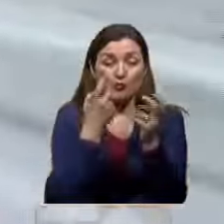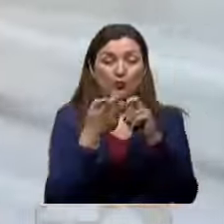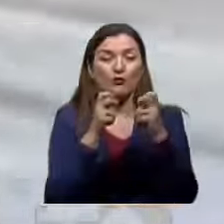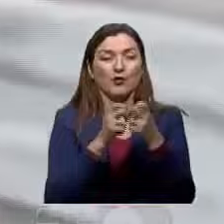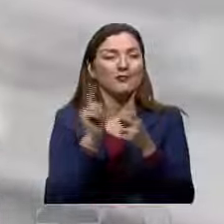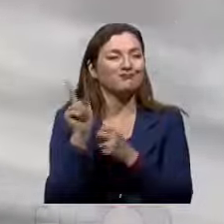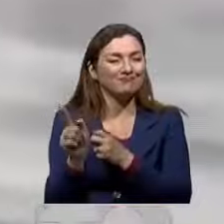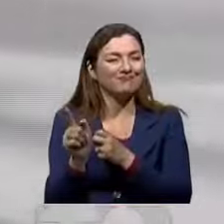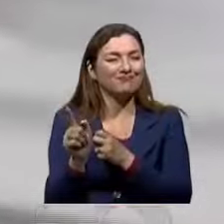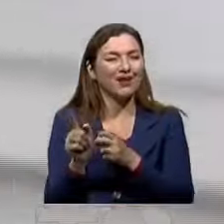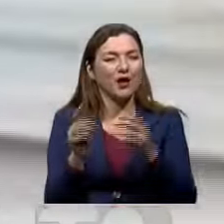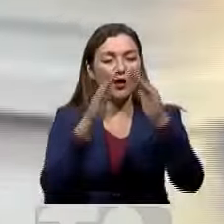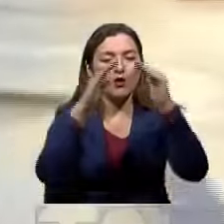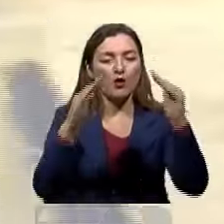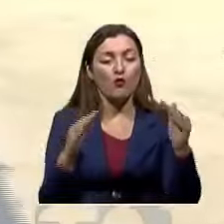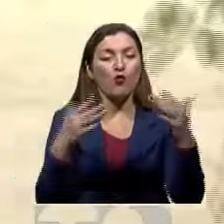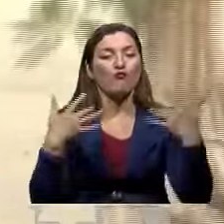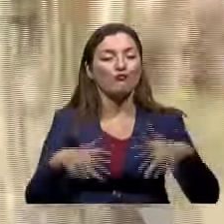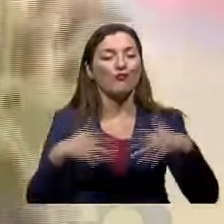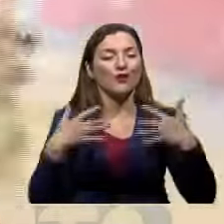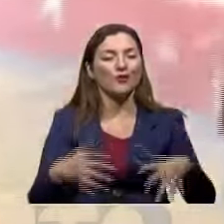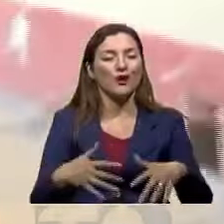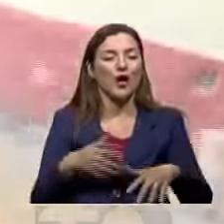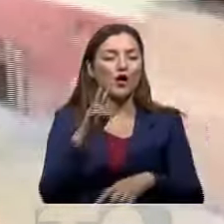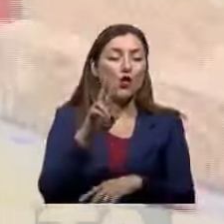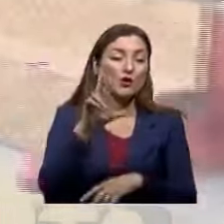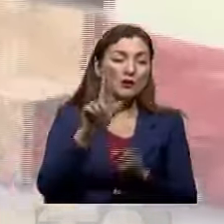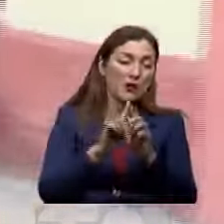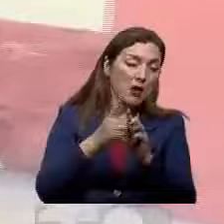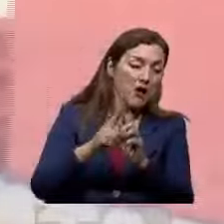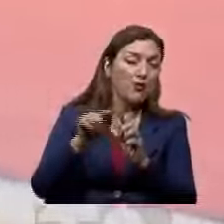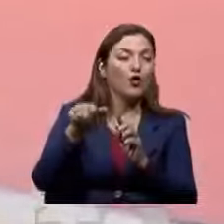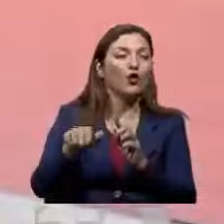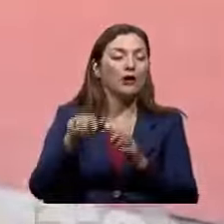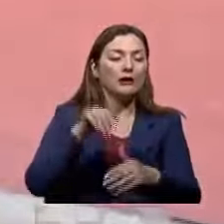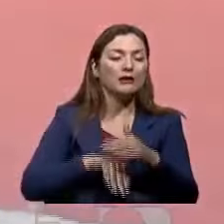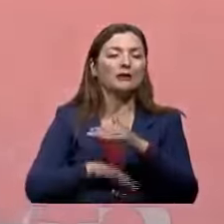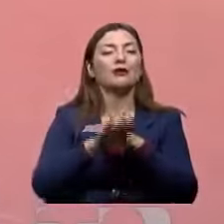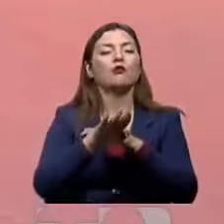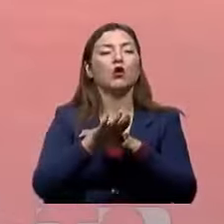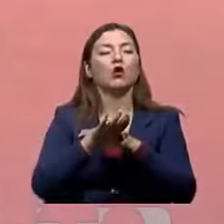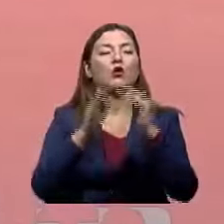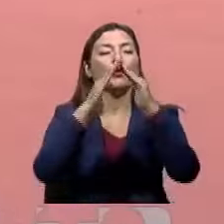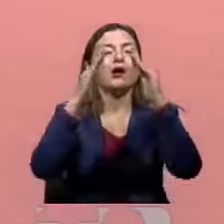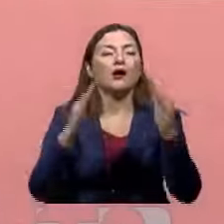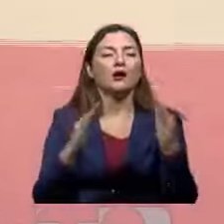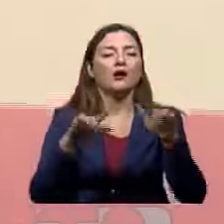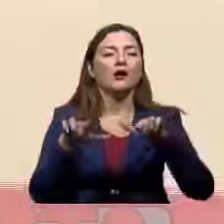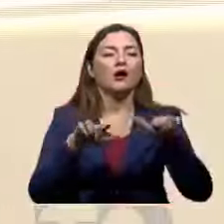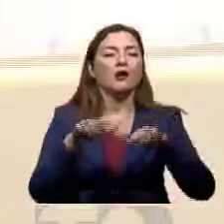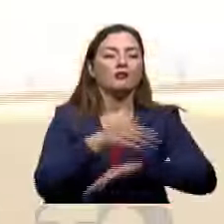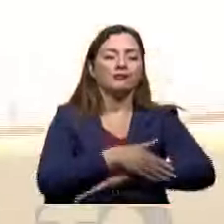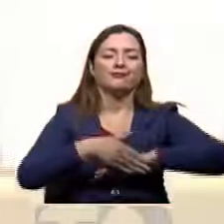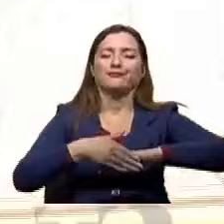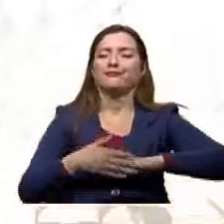es que este contenedor está apenas a 2-3 metros del ingreso a una de las viviendas. Está en plena